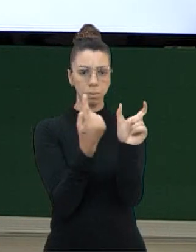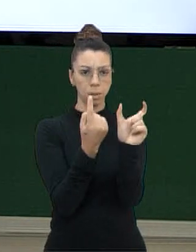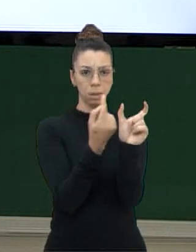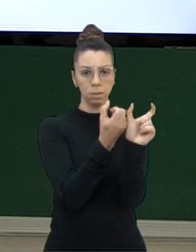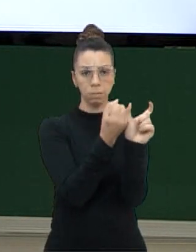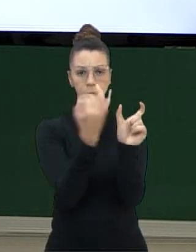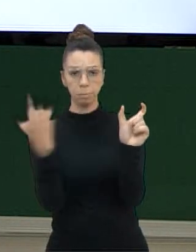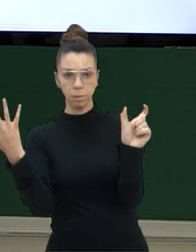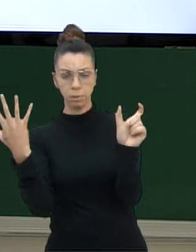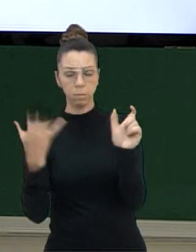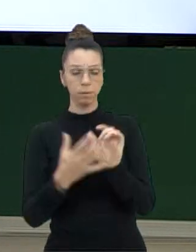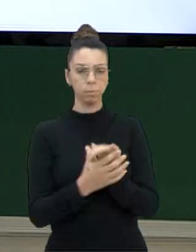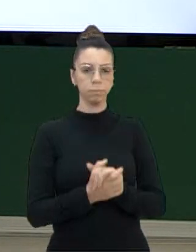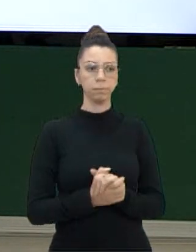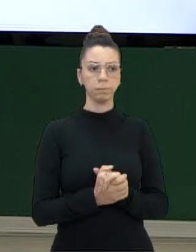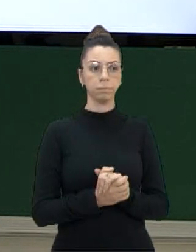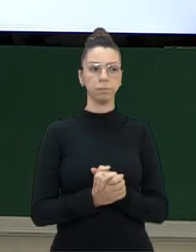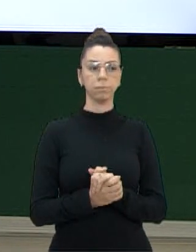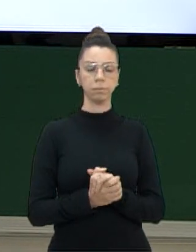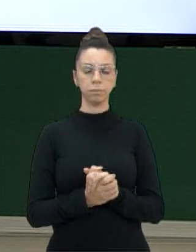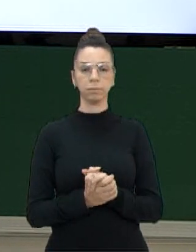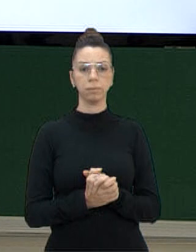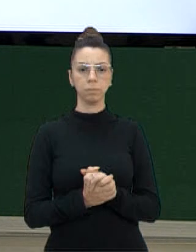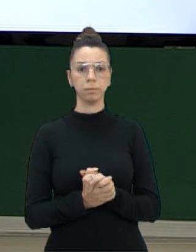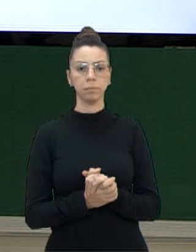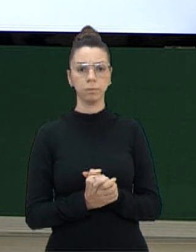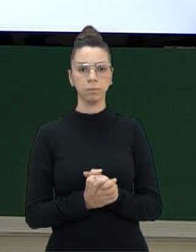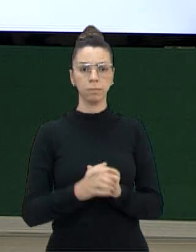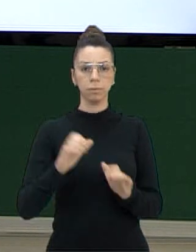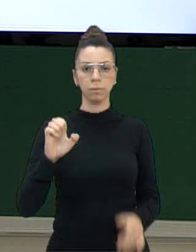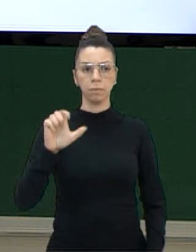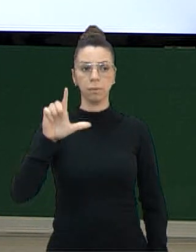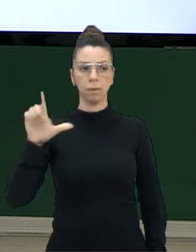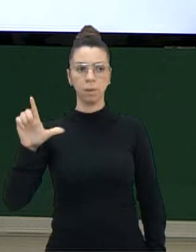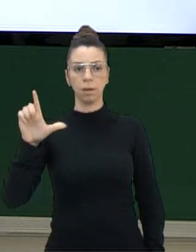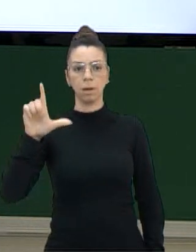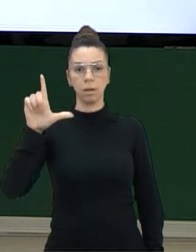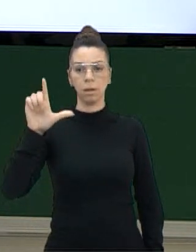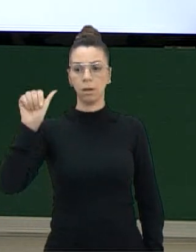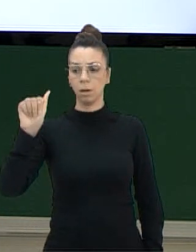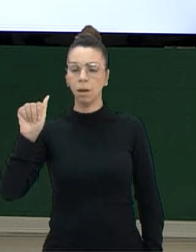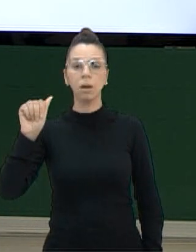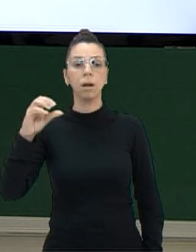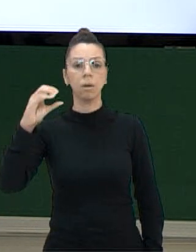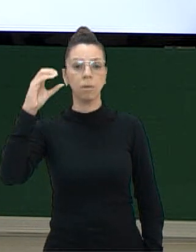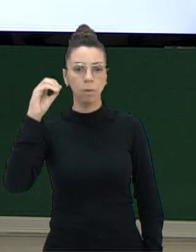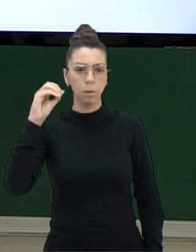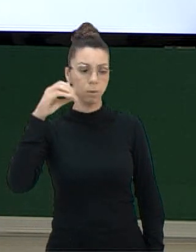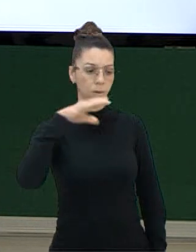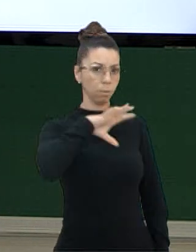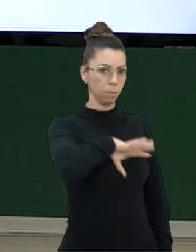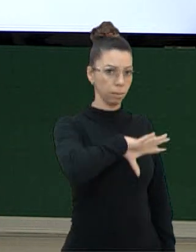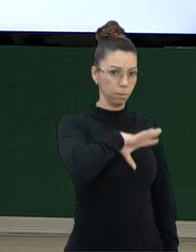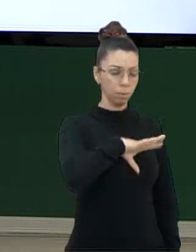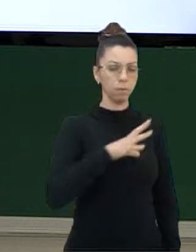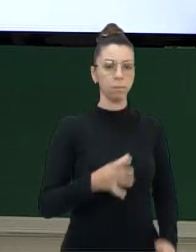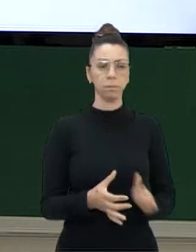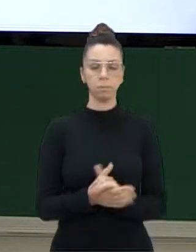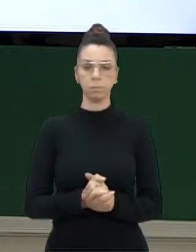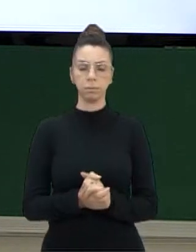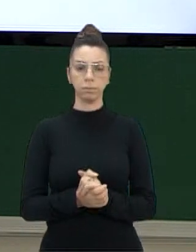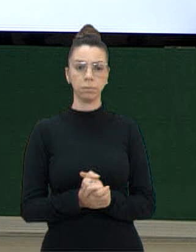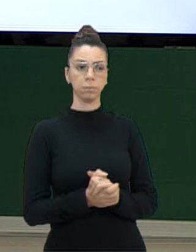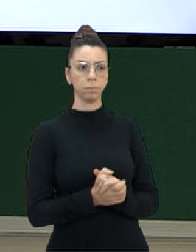el artículo masculino singular, o en lengua portuguesa. E lembram que se nós colocamos o acento